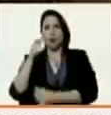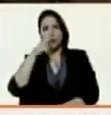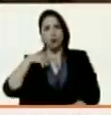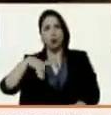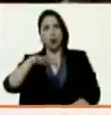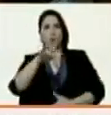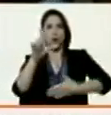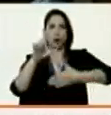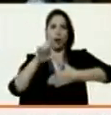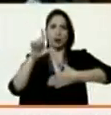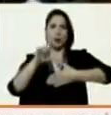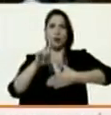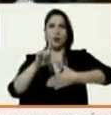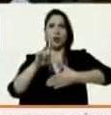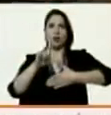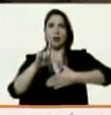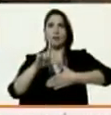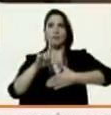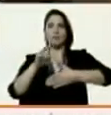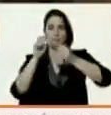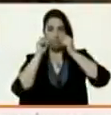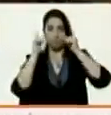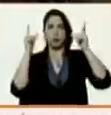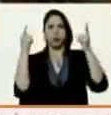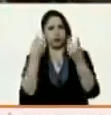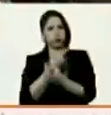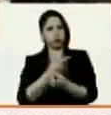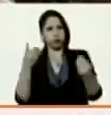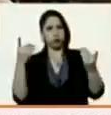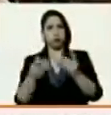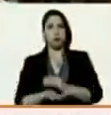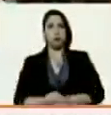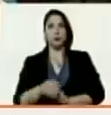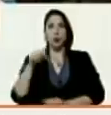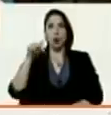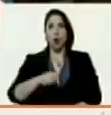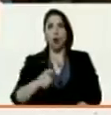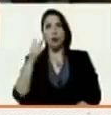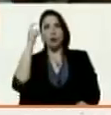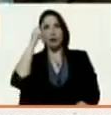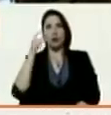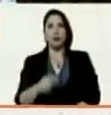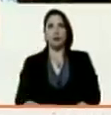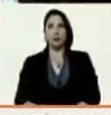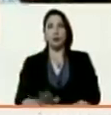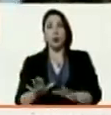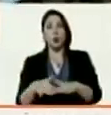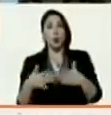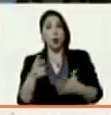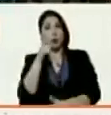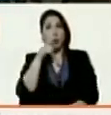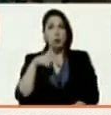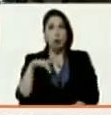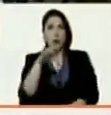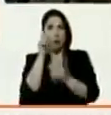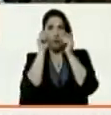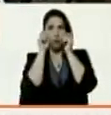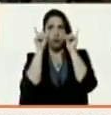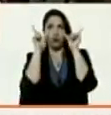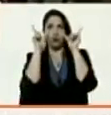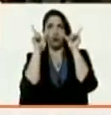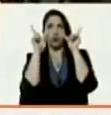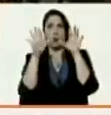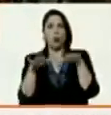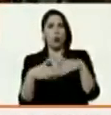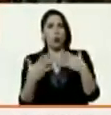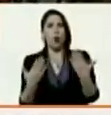que se levantan con dignidad pero hoy día hoy día cuando los pueblos están despertando cuando los